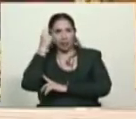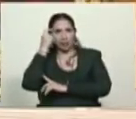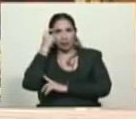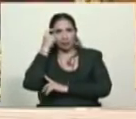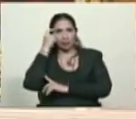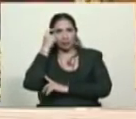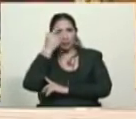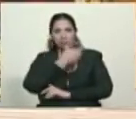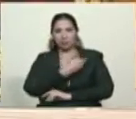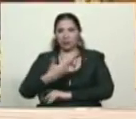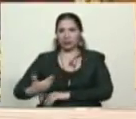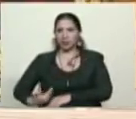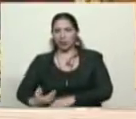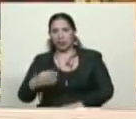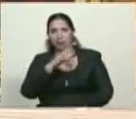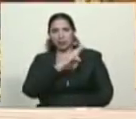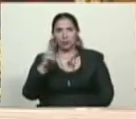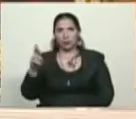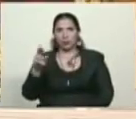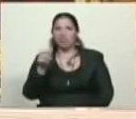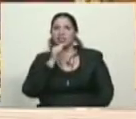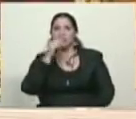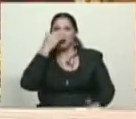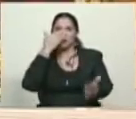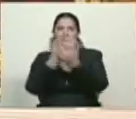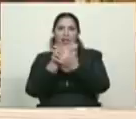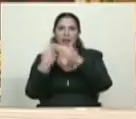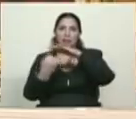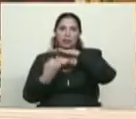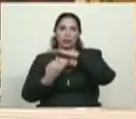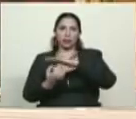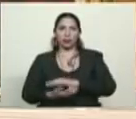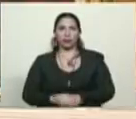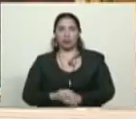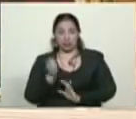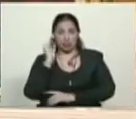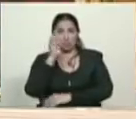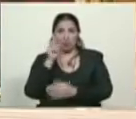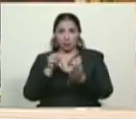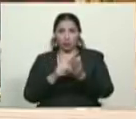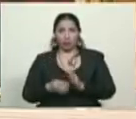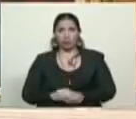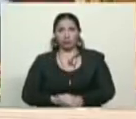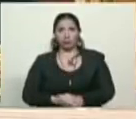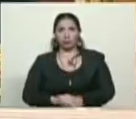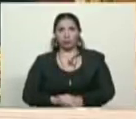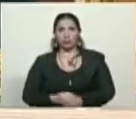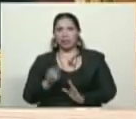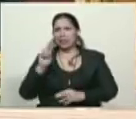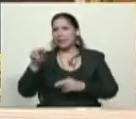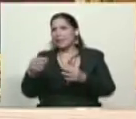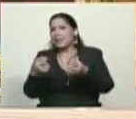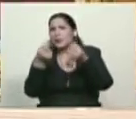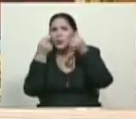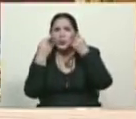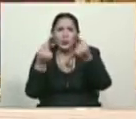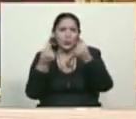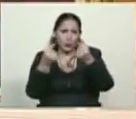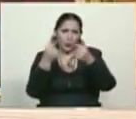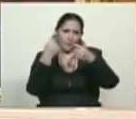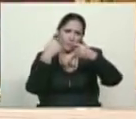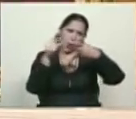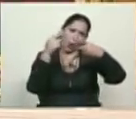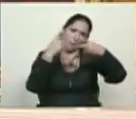la presidencia de la República quien esté al frente de esa institución, la Asamblea Nacional. Ninguno de las